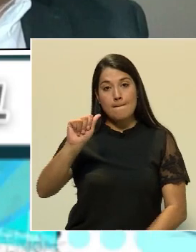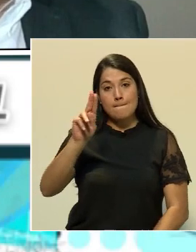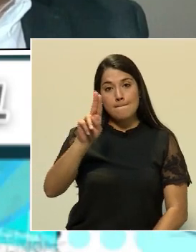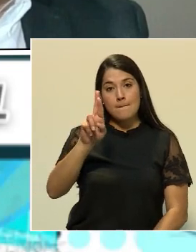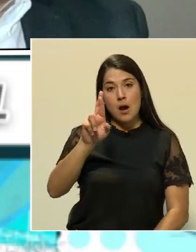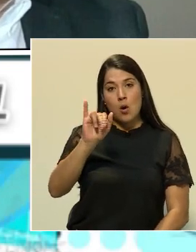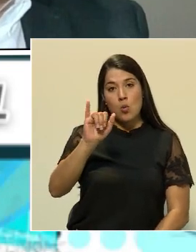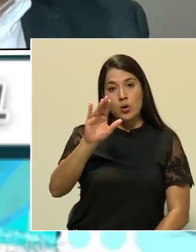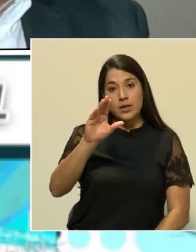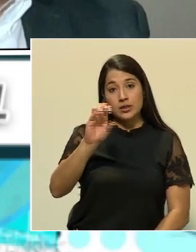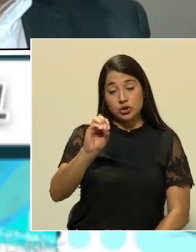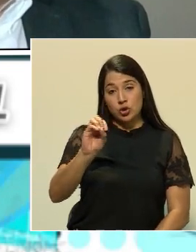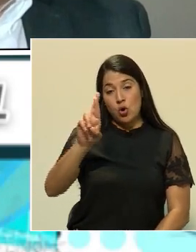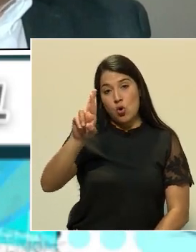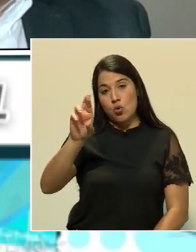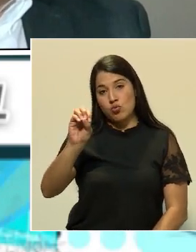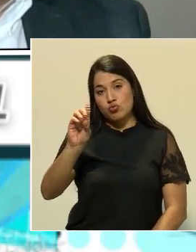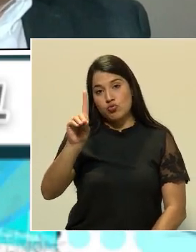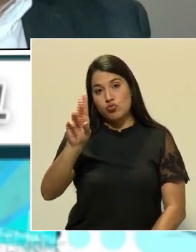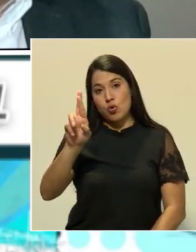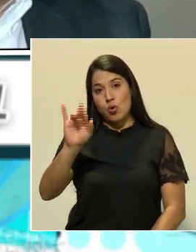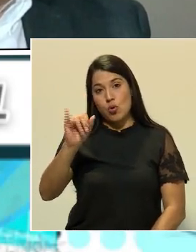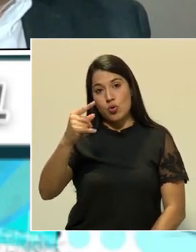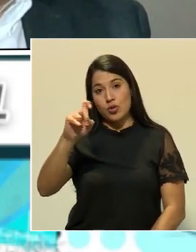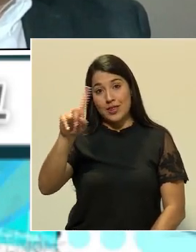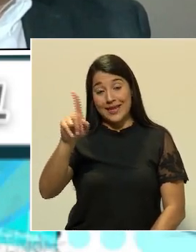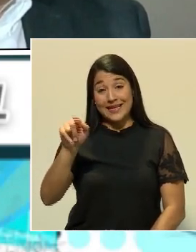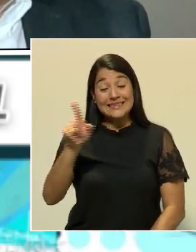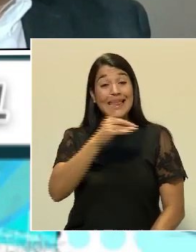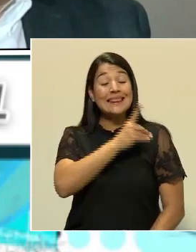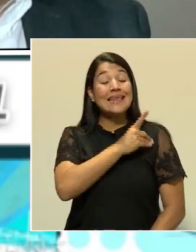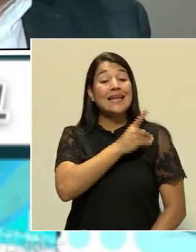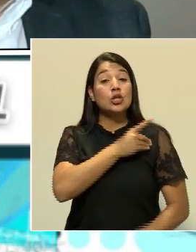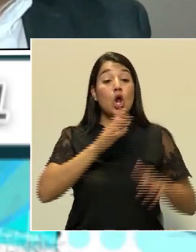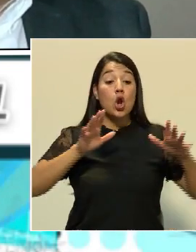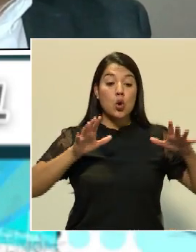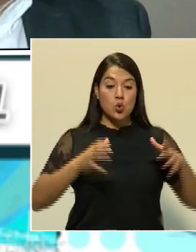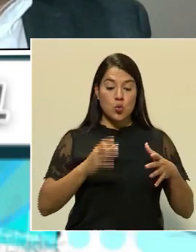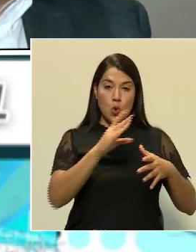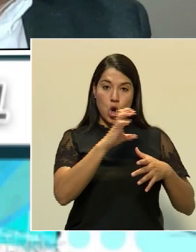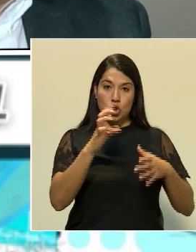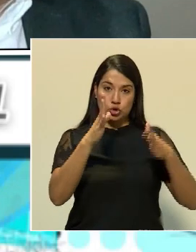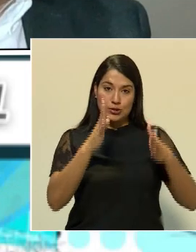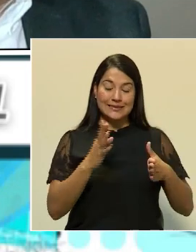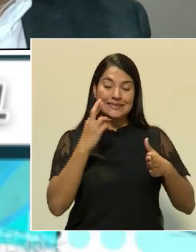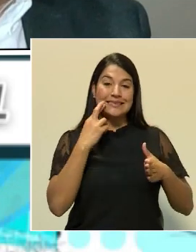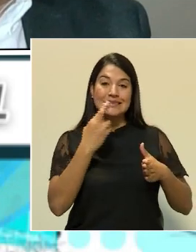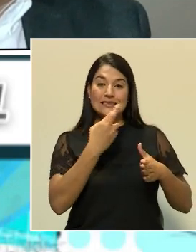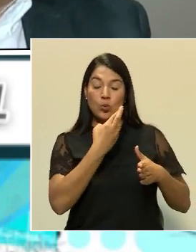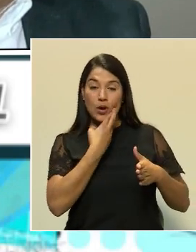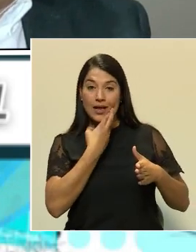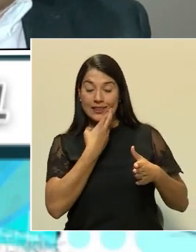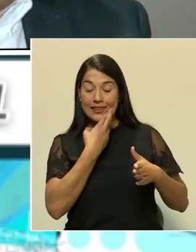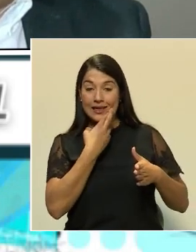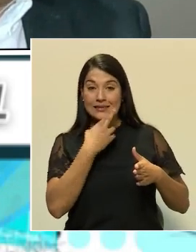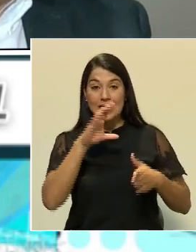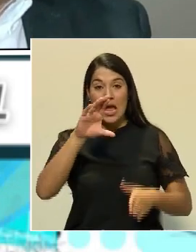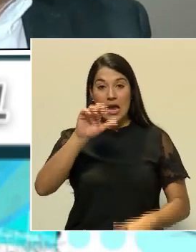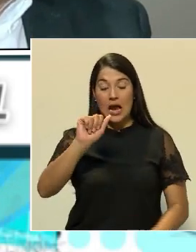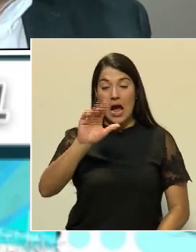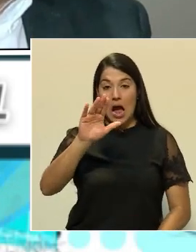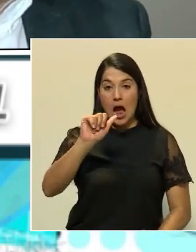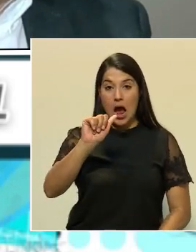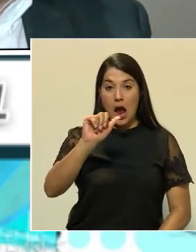Mauricio Rodríguez, director de la Cámara Costarricense de Restaurantes y Afines de